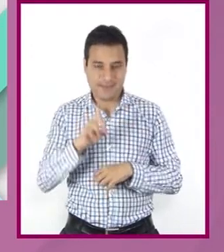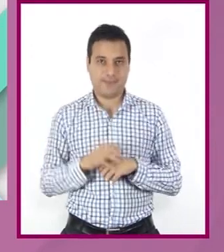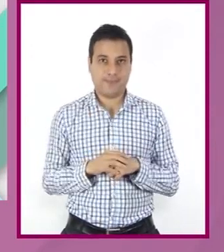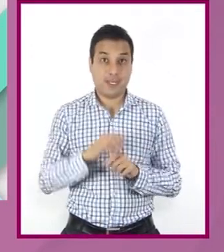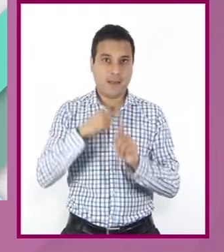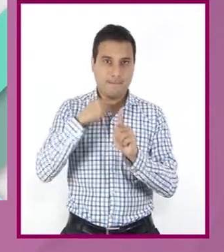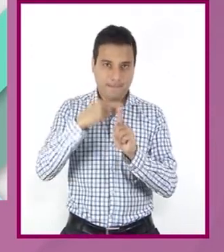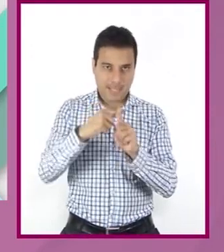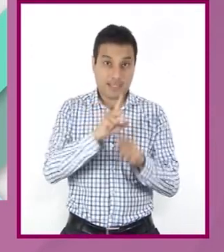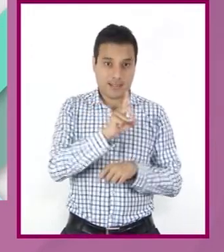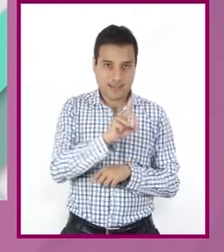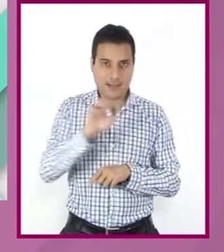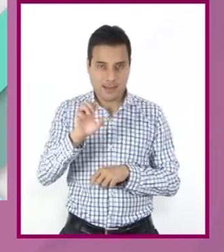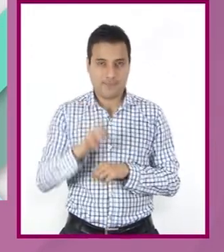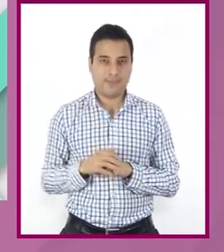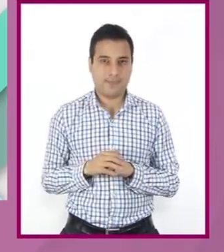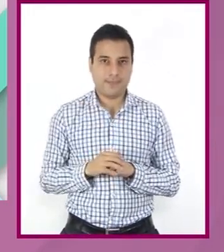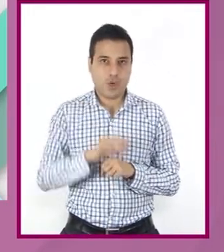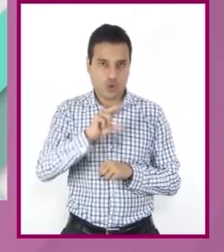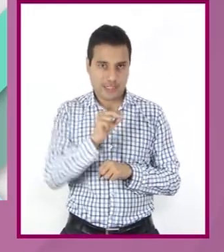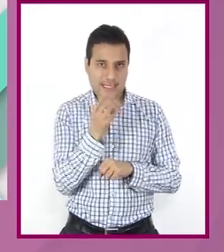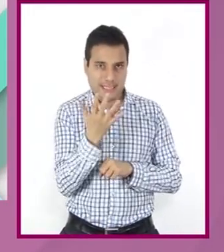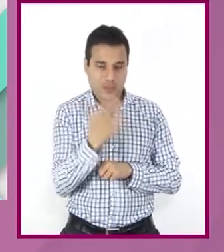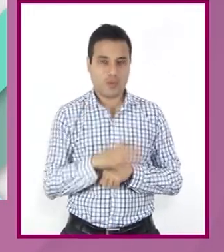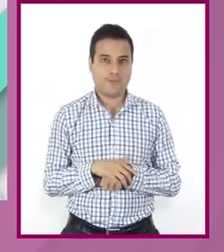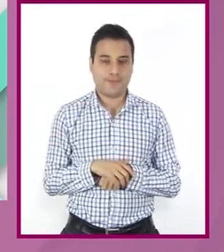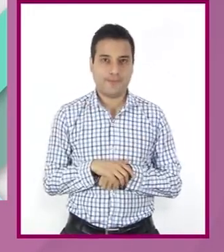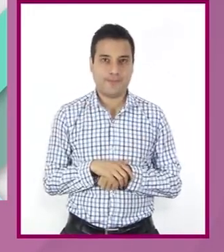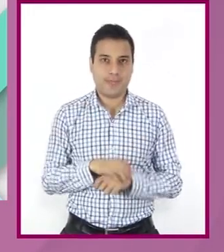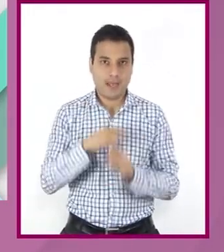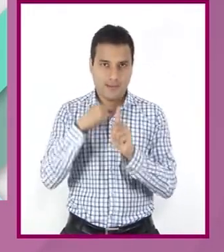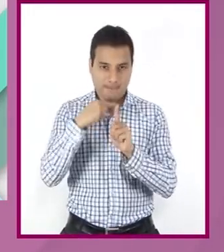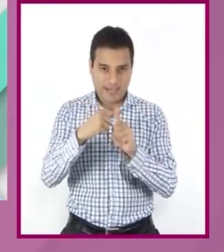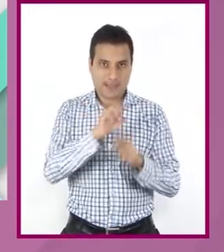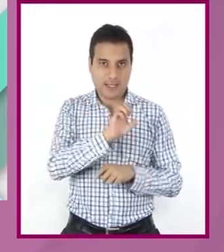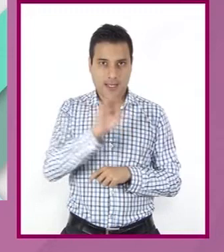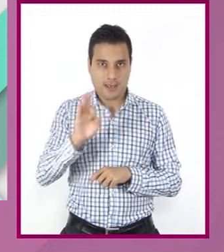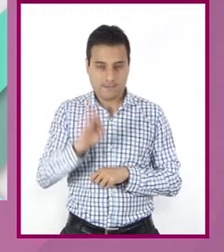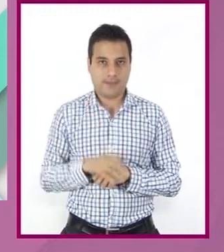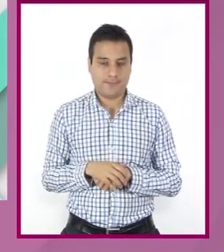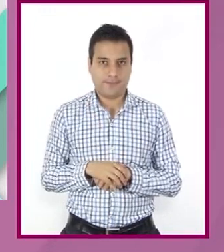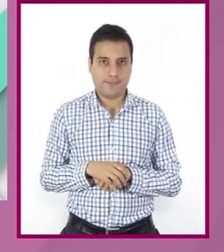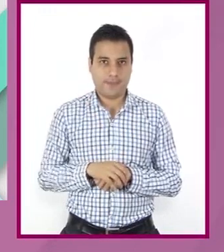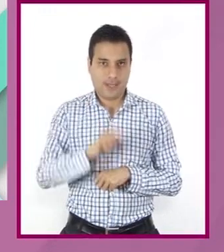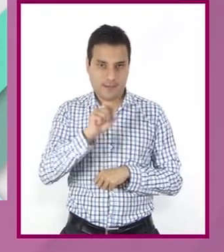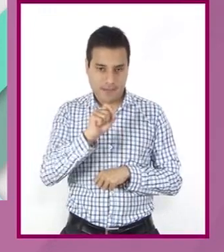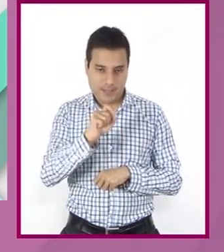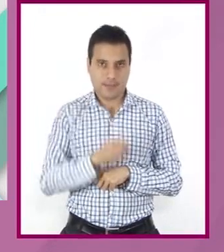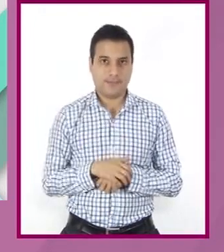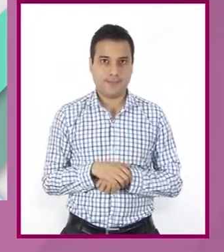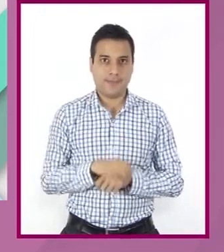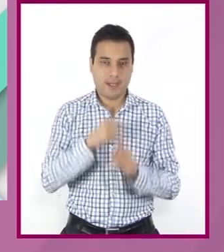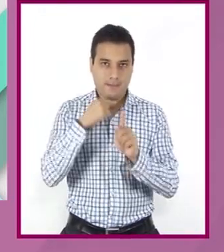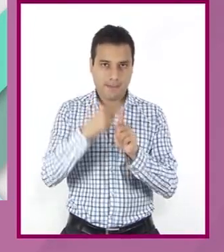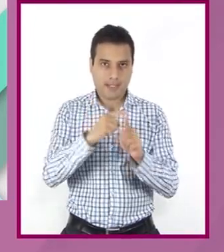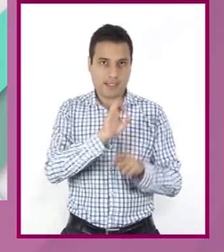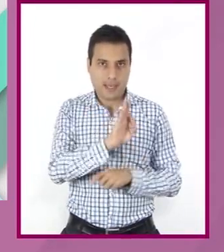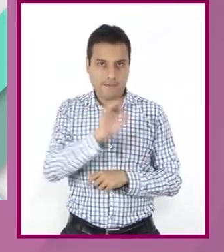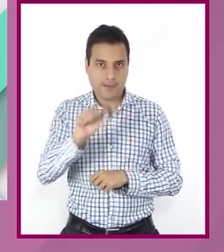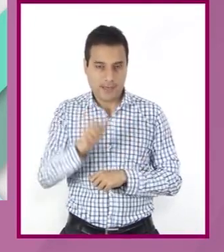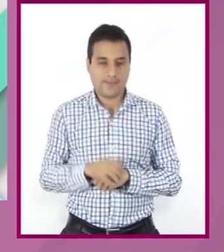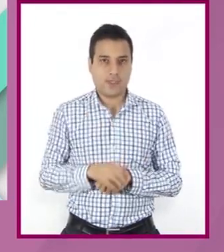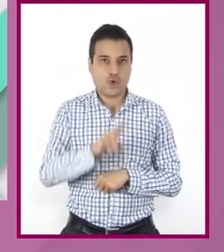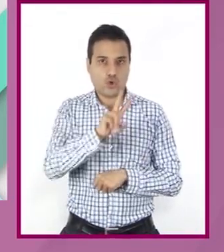más el segmento DE, que mide 85 metros, más EF, con medida de 20 metros, más FA, que